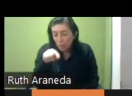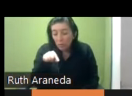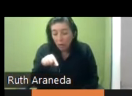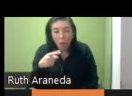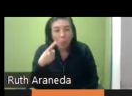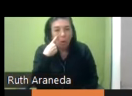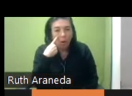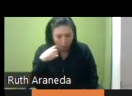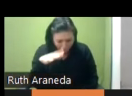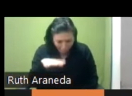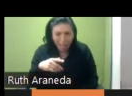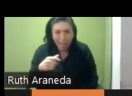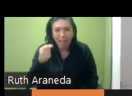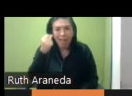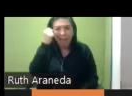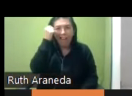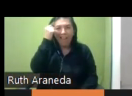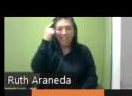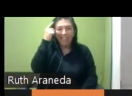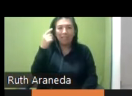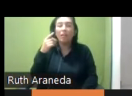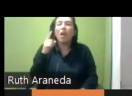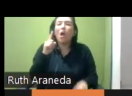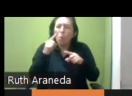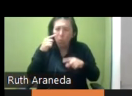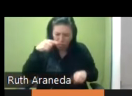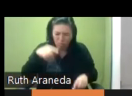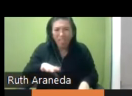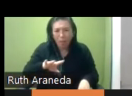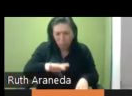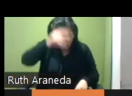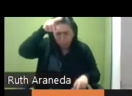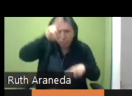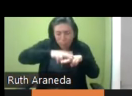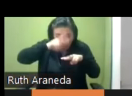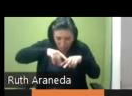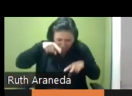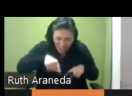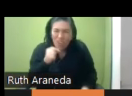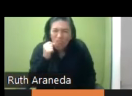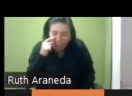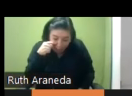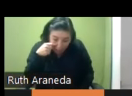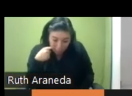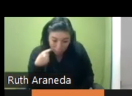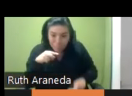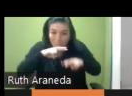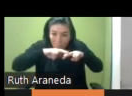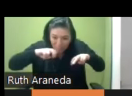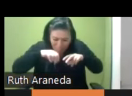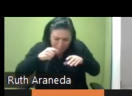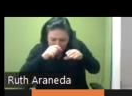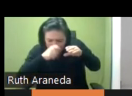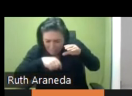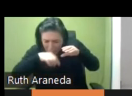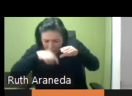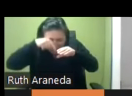¿no? Hubo que raspar incluso finamente para obtener una buena cantidad